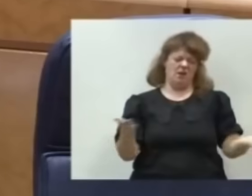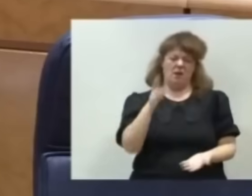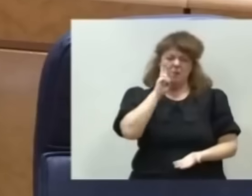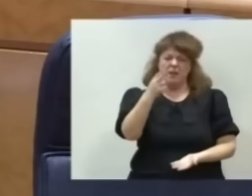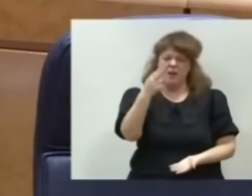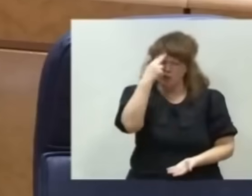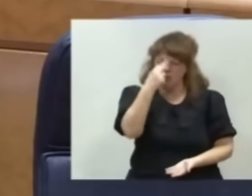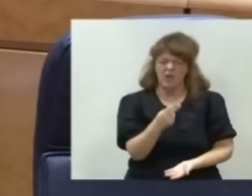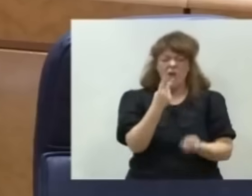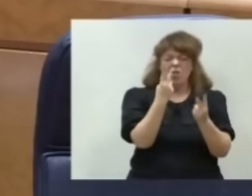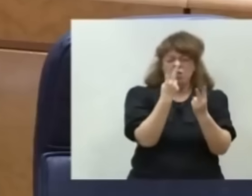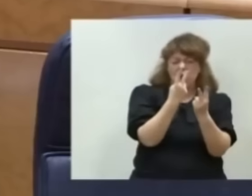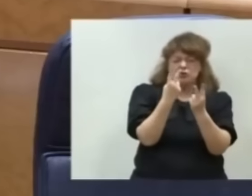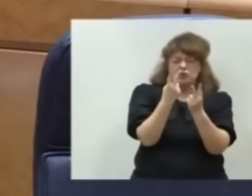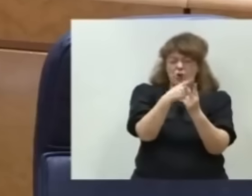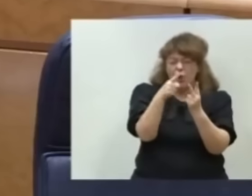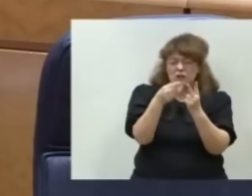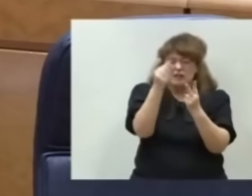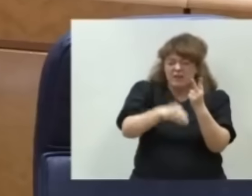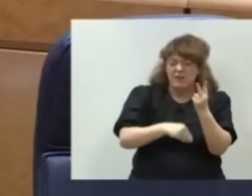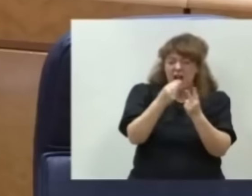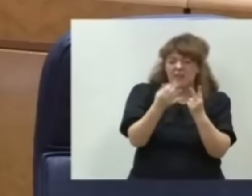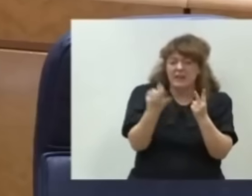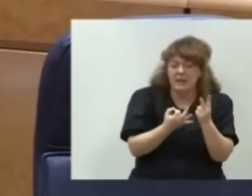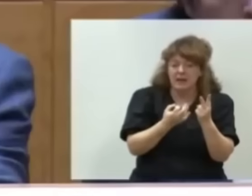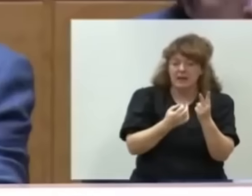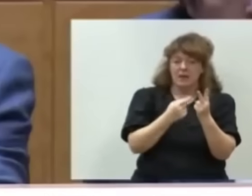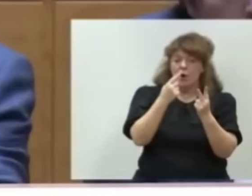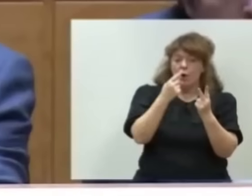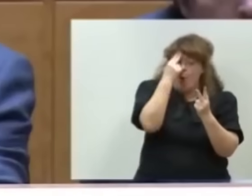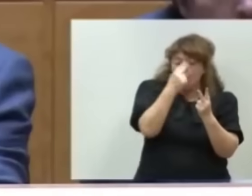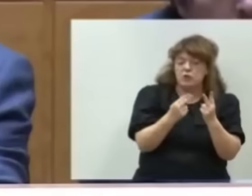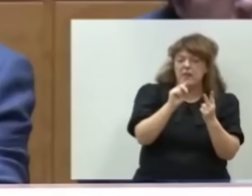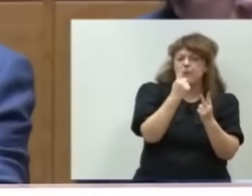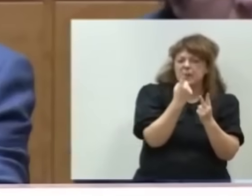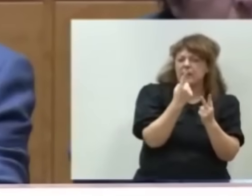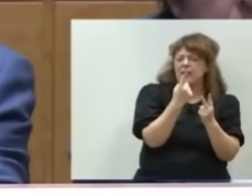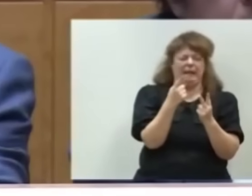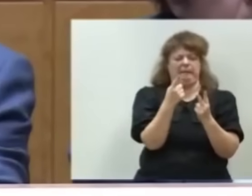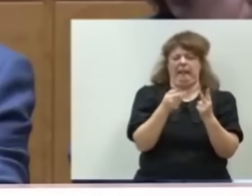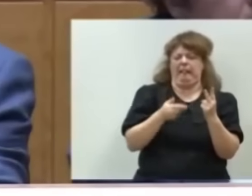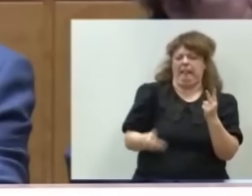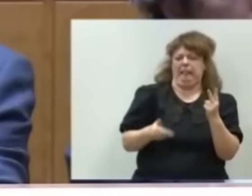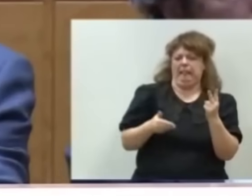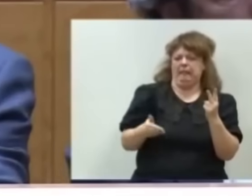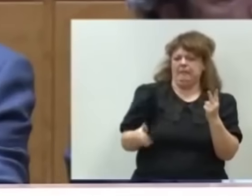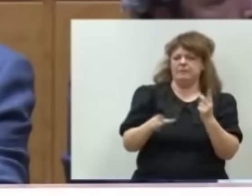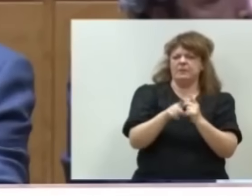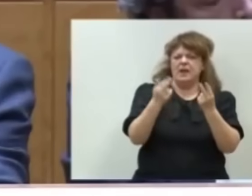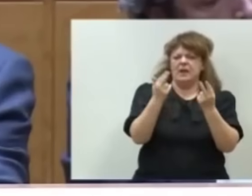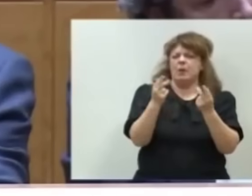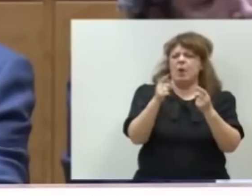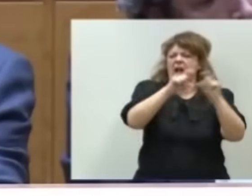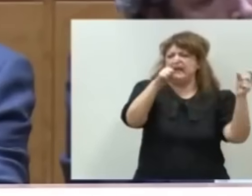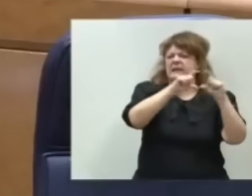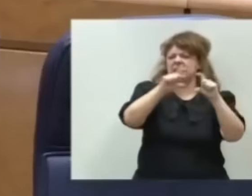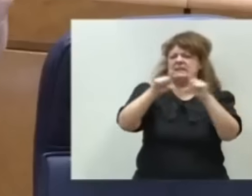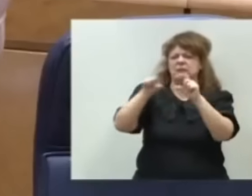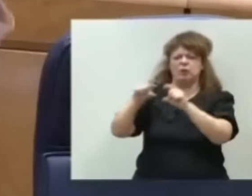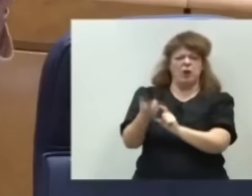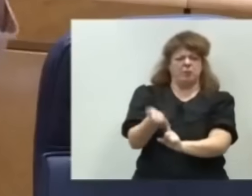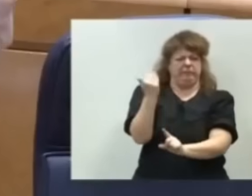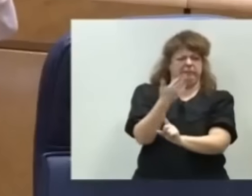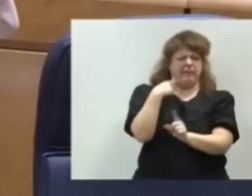Ustedes hacen dos cosas con este tipo de afirmaciones. Ustedes primero deslegitiman las instituciones